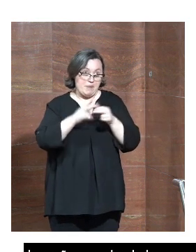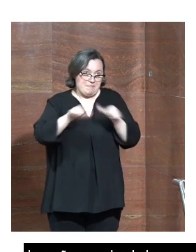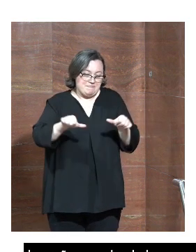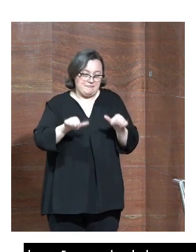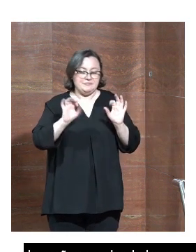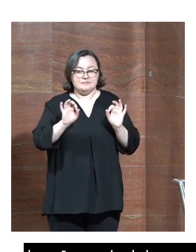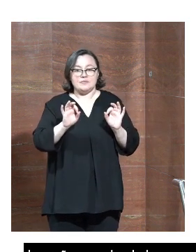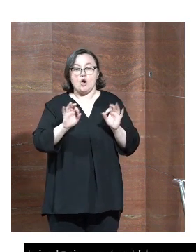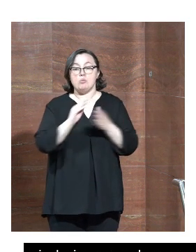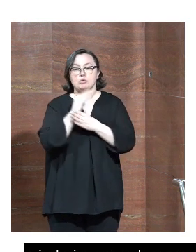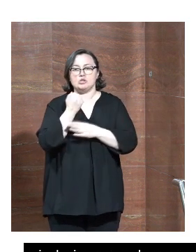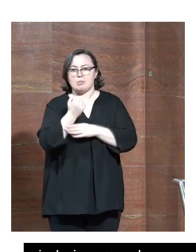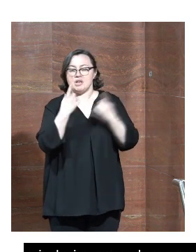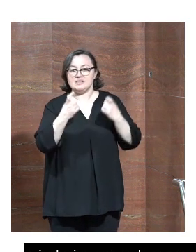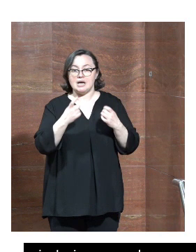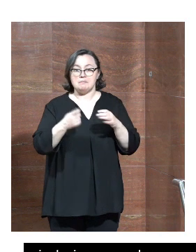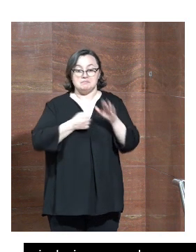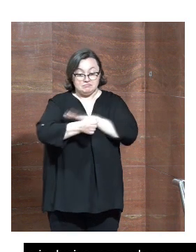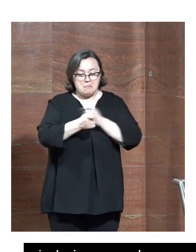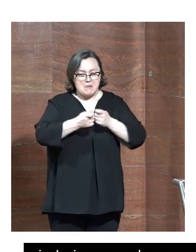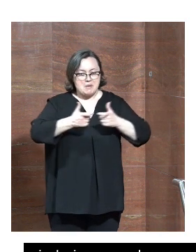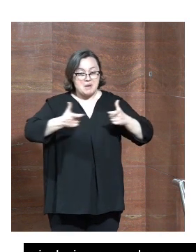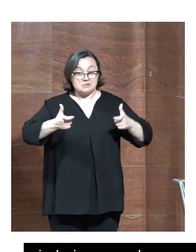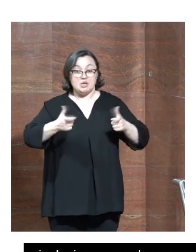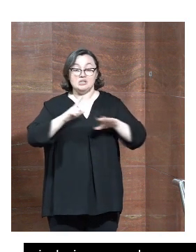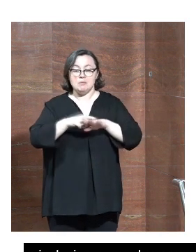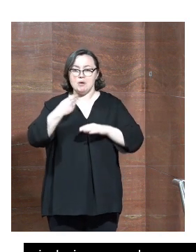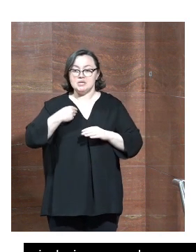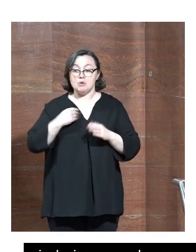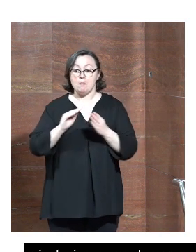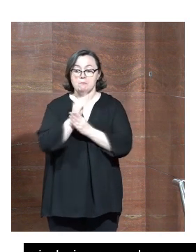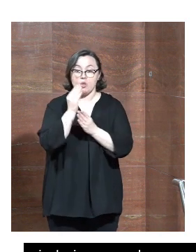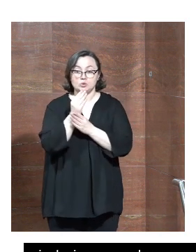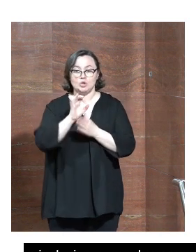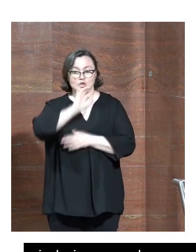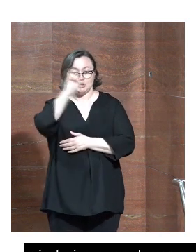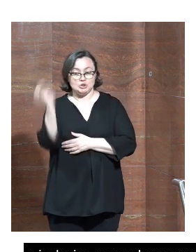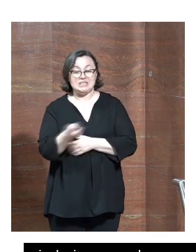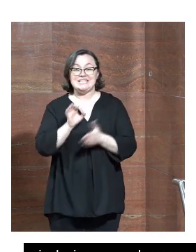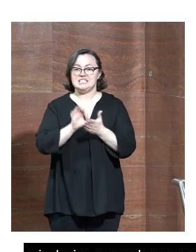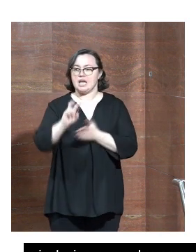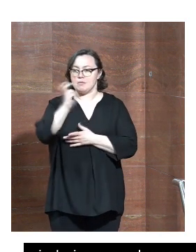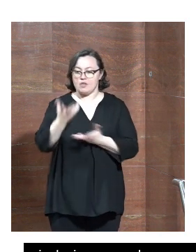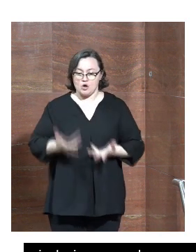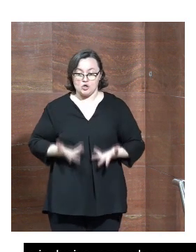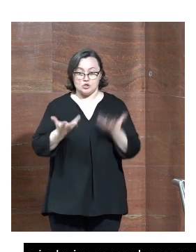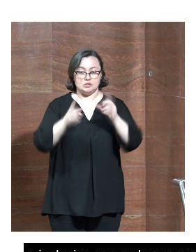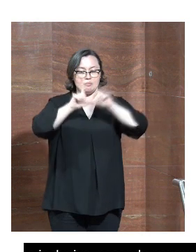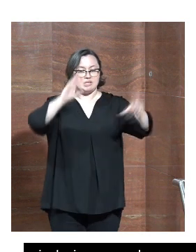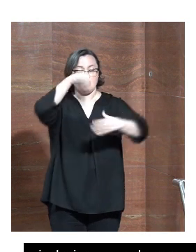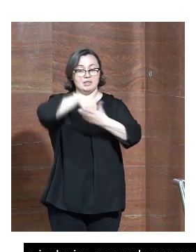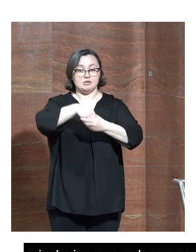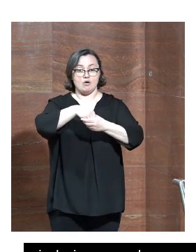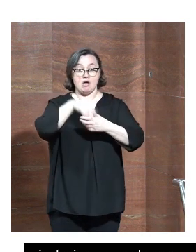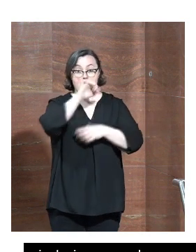así, o de productos de apoyo, pero por el otro lado también que los productos y servicios que esa organización, que